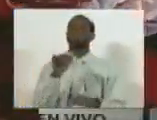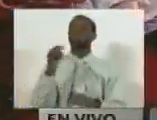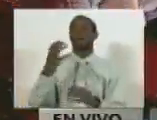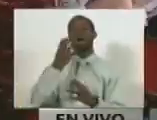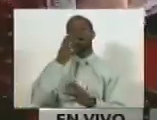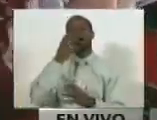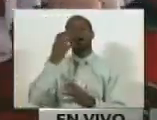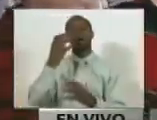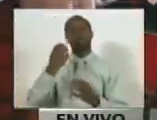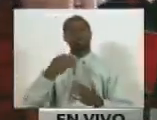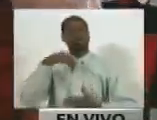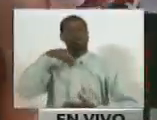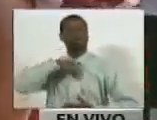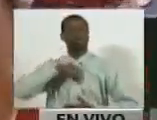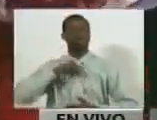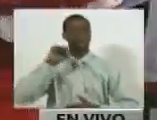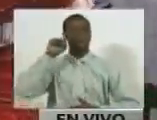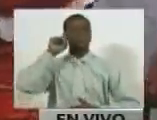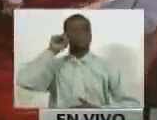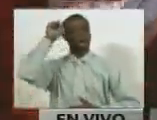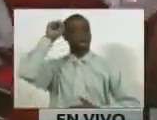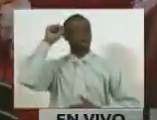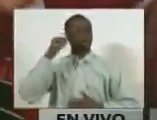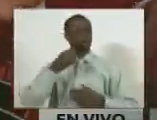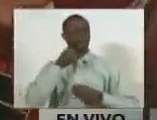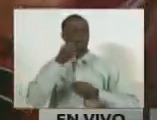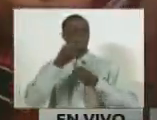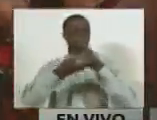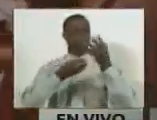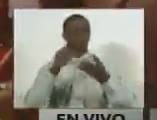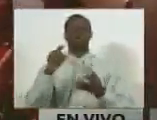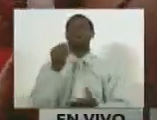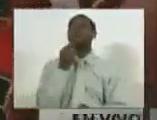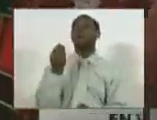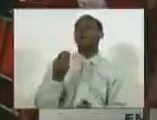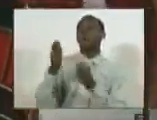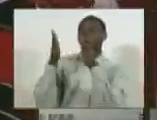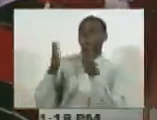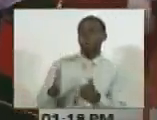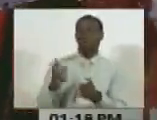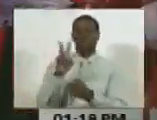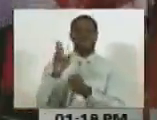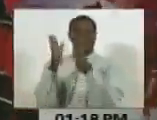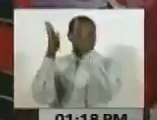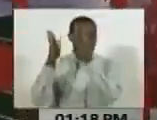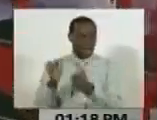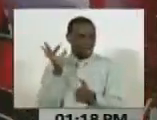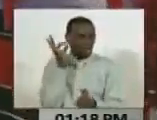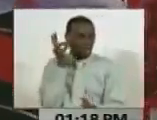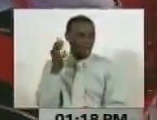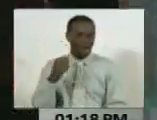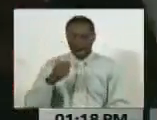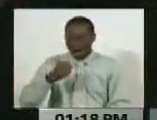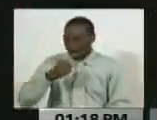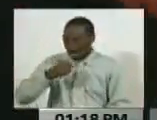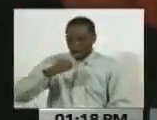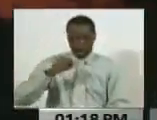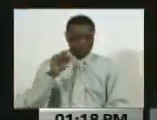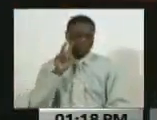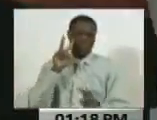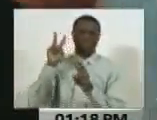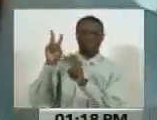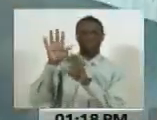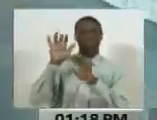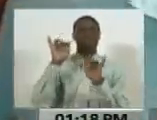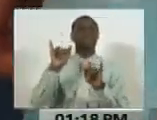Expresó el sentimiento patrio que lleva por dentro, que la identifica como joven venezolana, como una joven nacida en